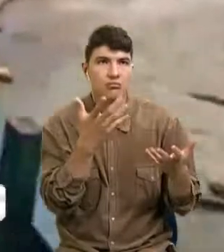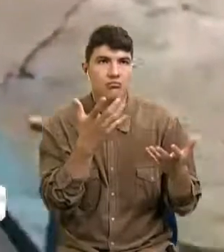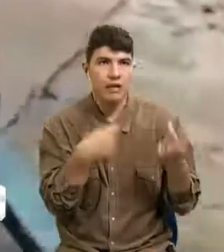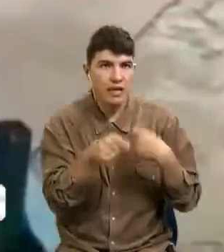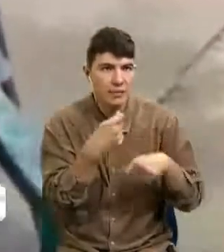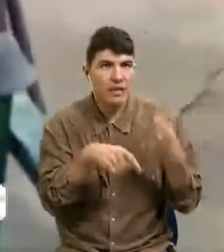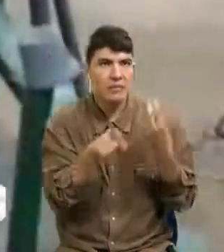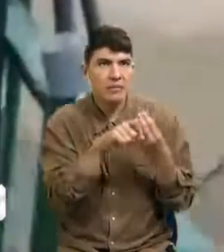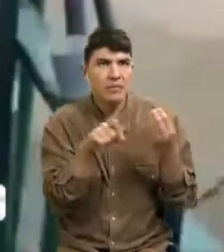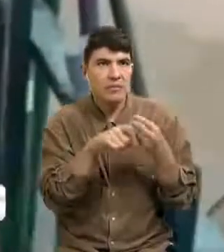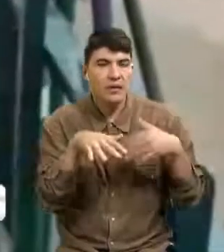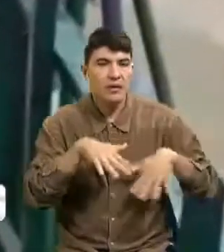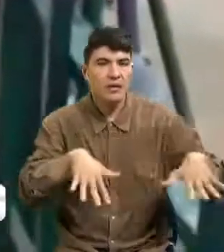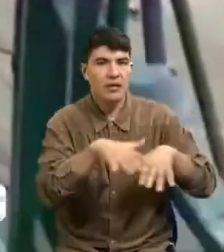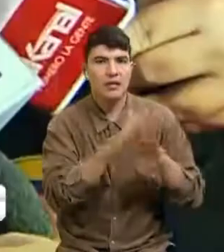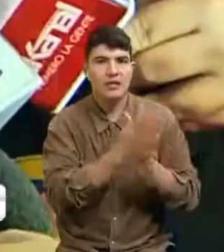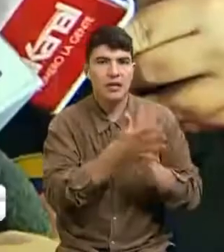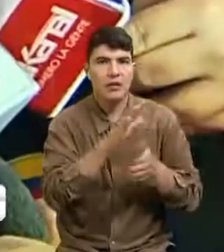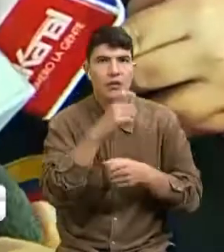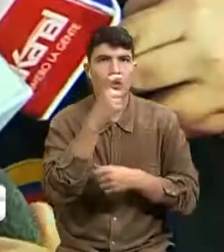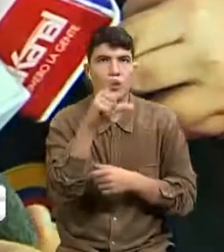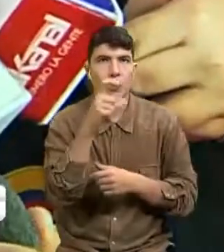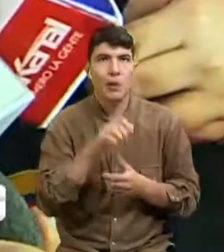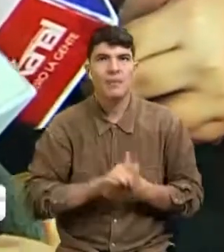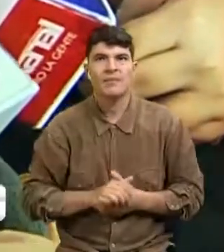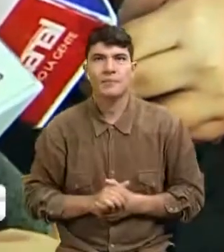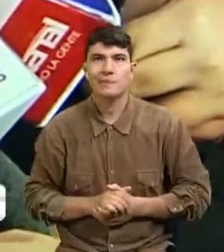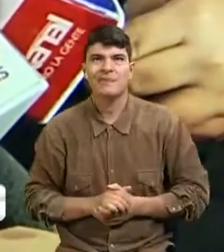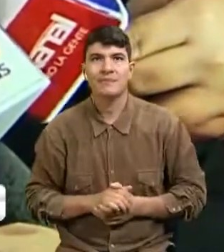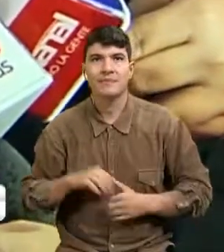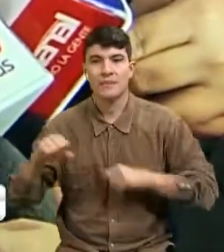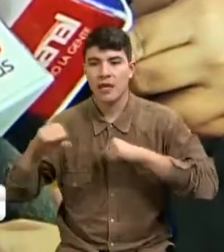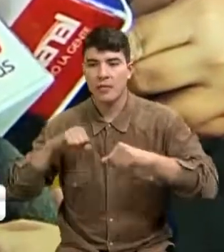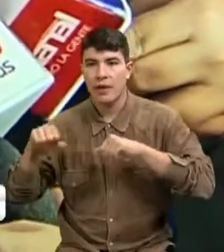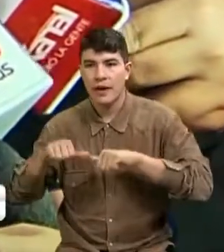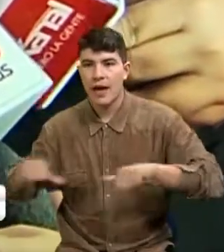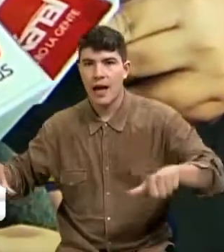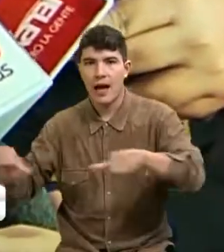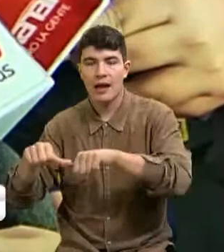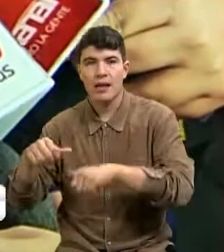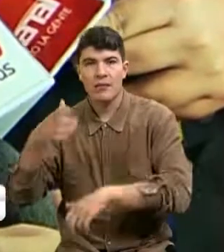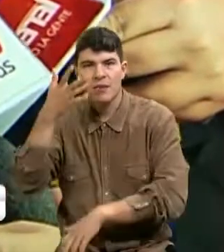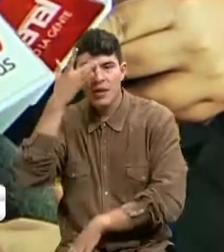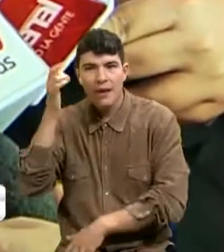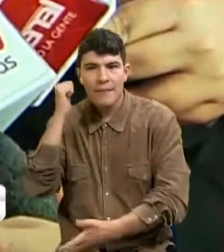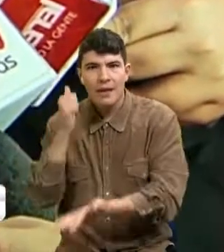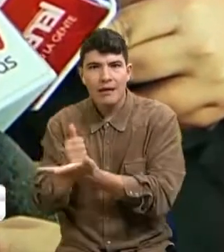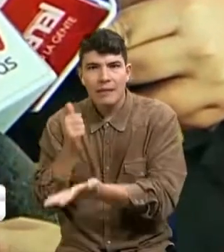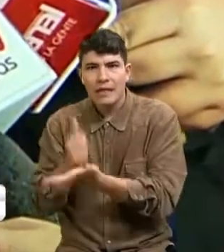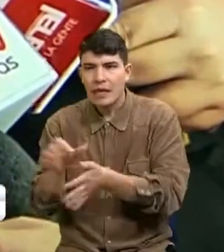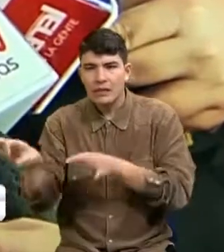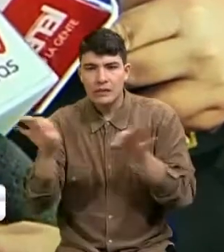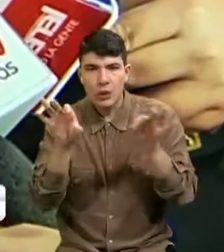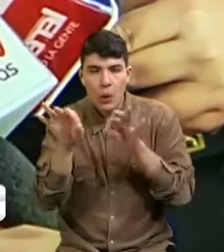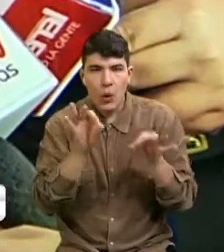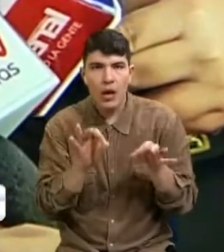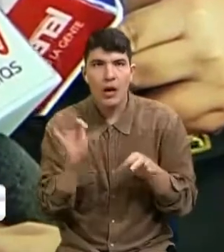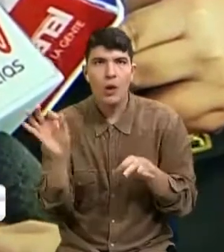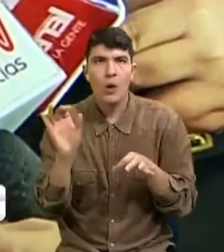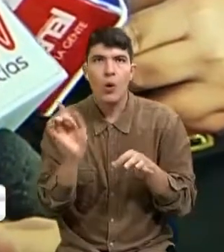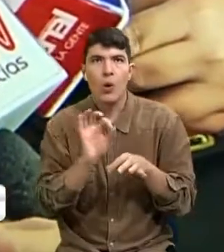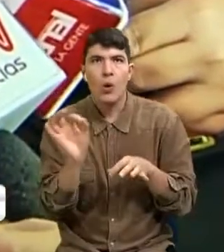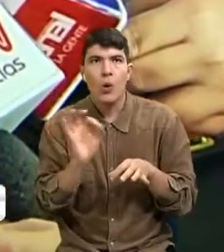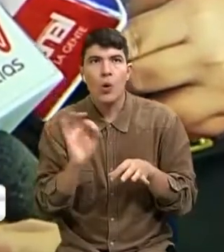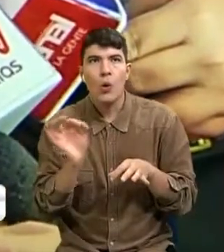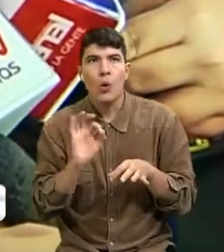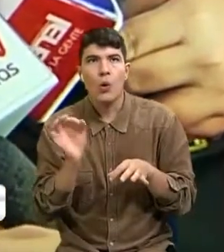ciudadela juan atalaya especialmente se mueven en el ámbito criminal lo que es todos los homicidios selectivos ajustes de